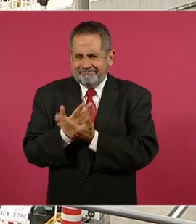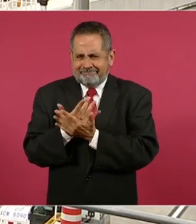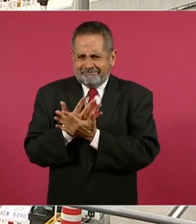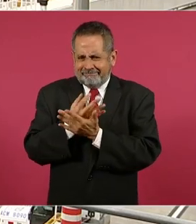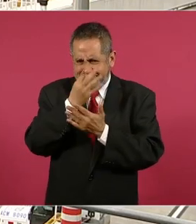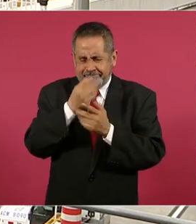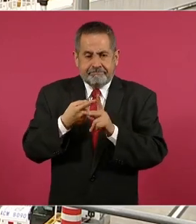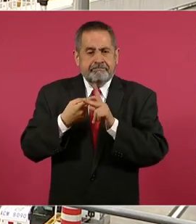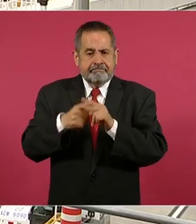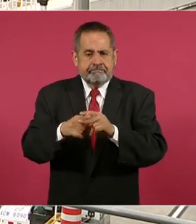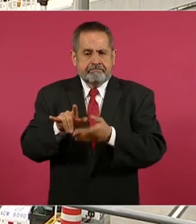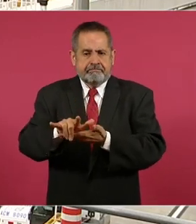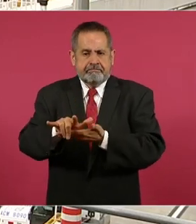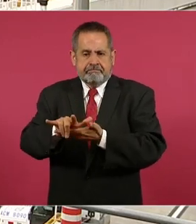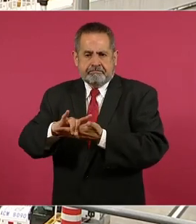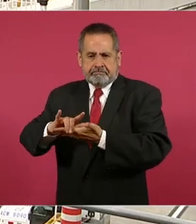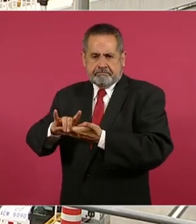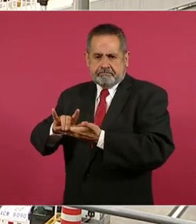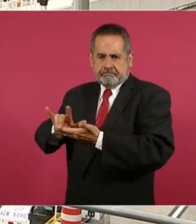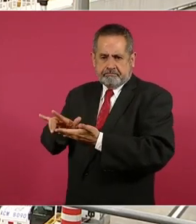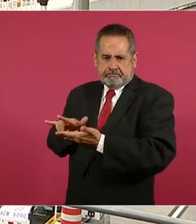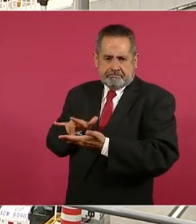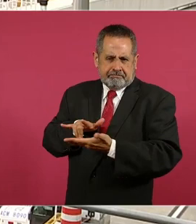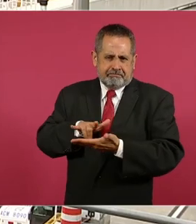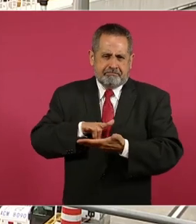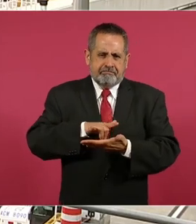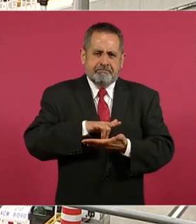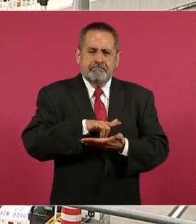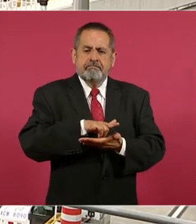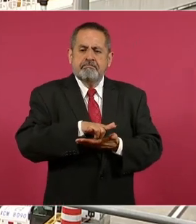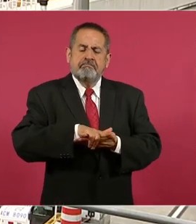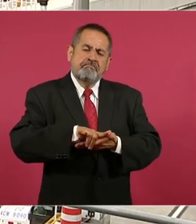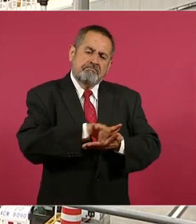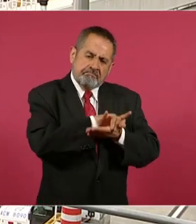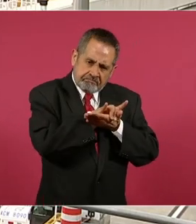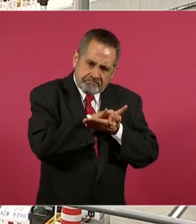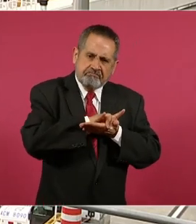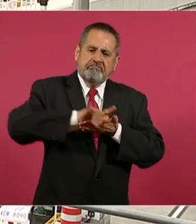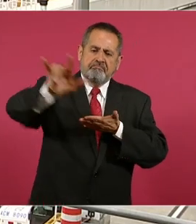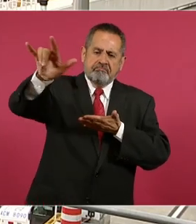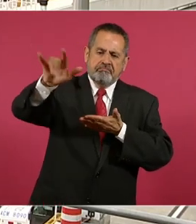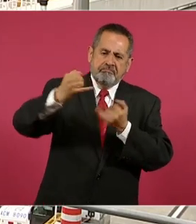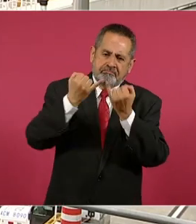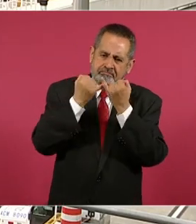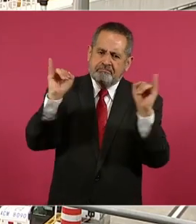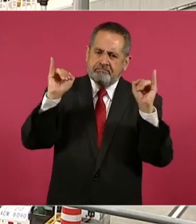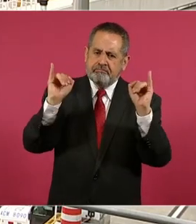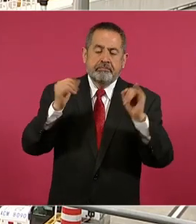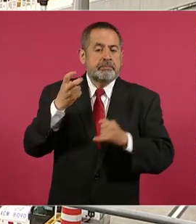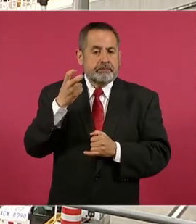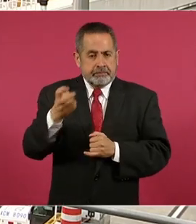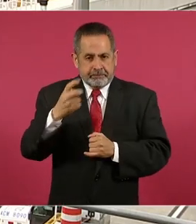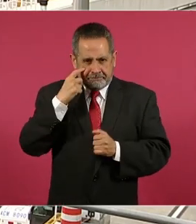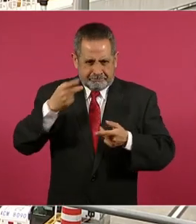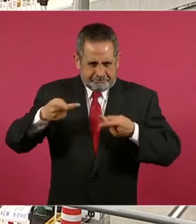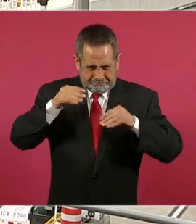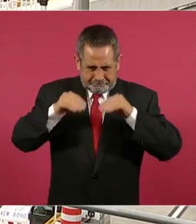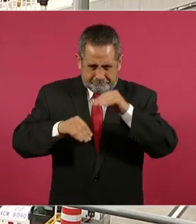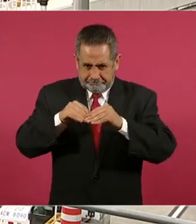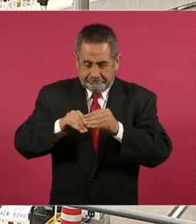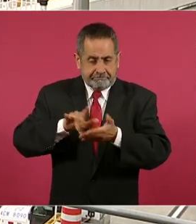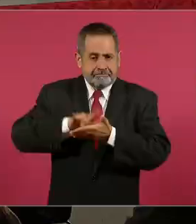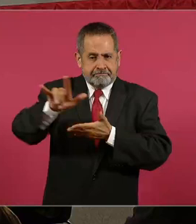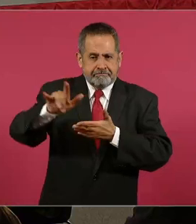más iniciará su rodaje hacia la pista para cubrir el viaje inaugural. Por lo que en preparación para el